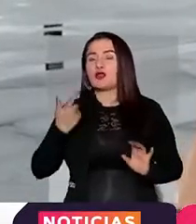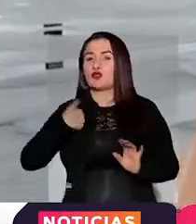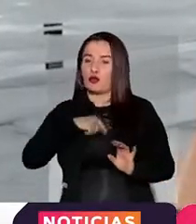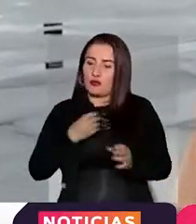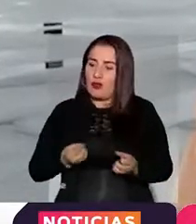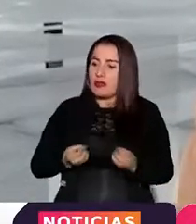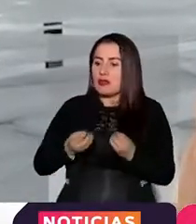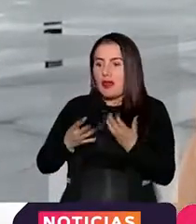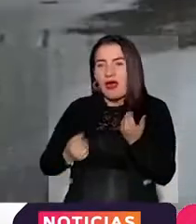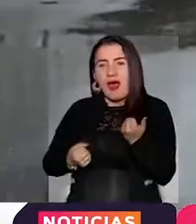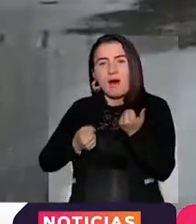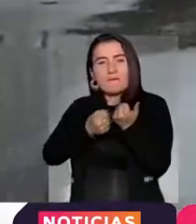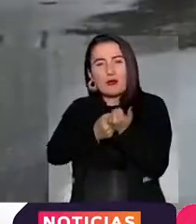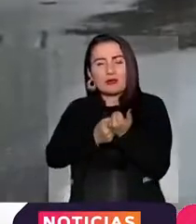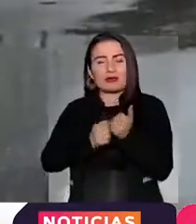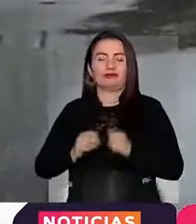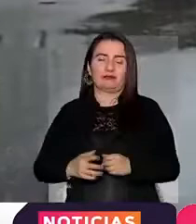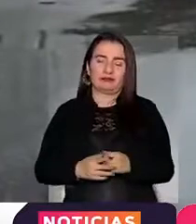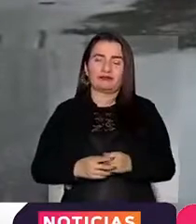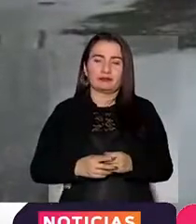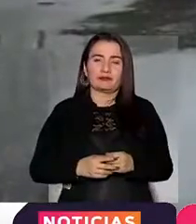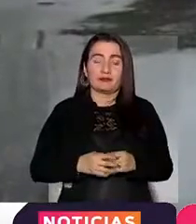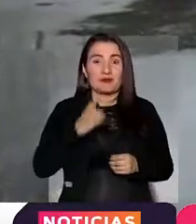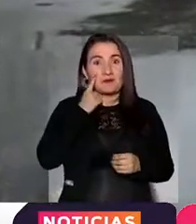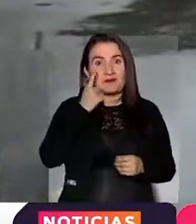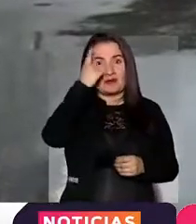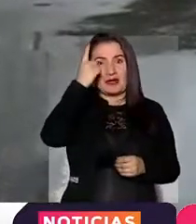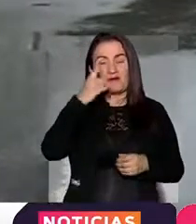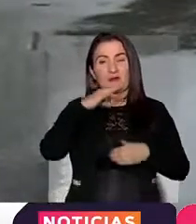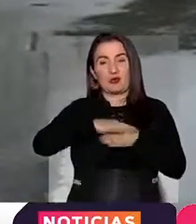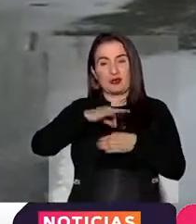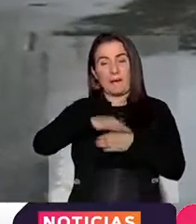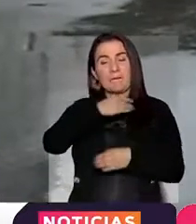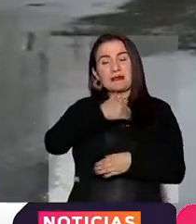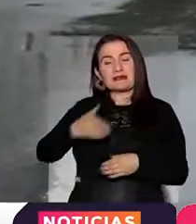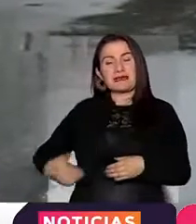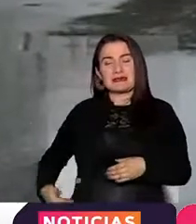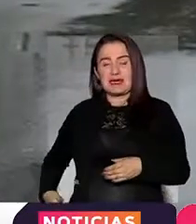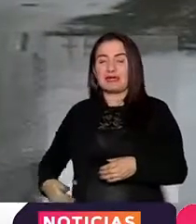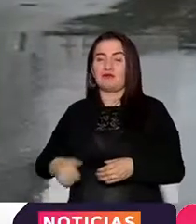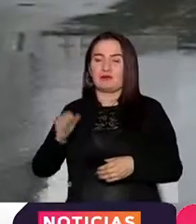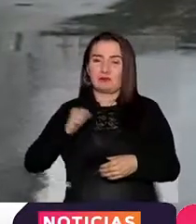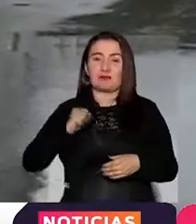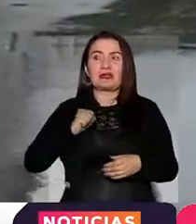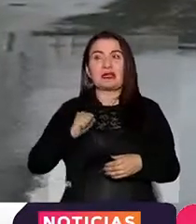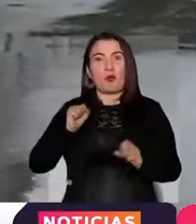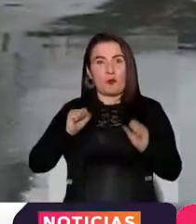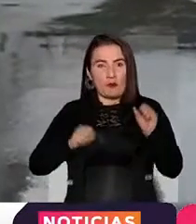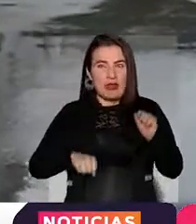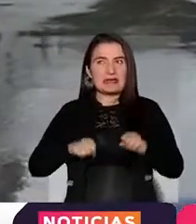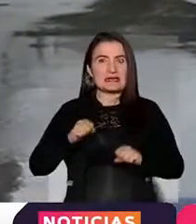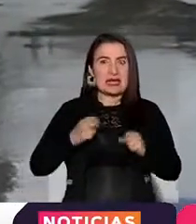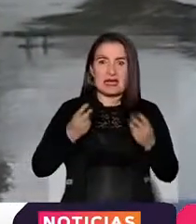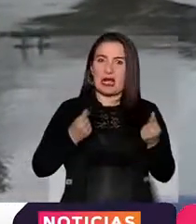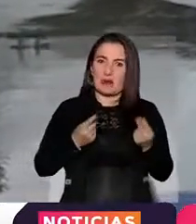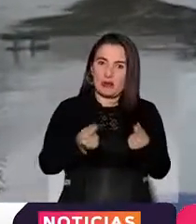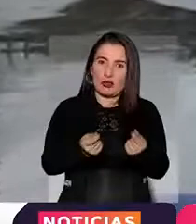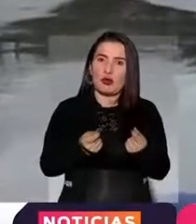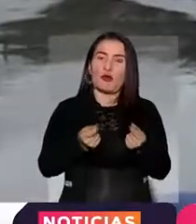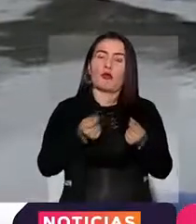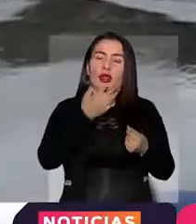un granito. Una jornada bacana, es mi primera vez votando en elección presidencial, pues es algo pues muy rápido, la